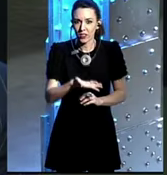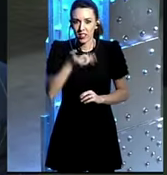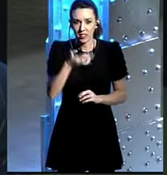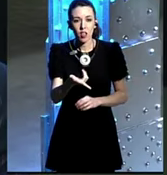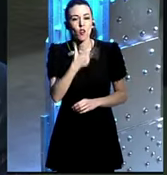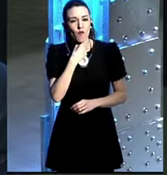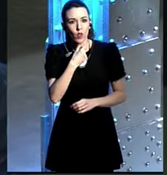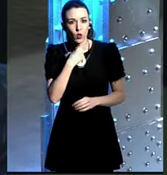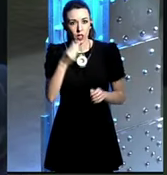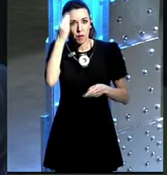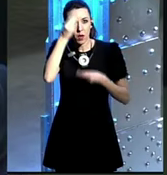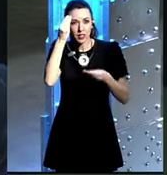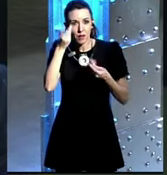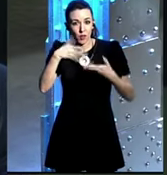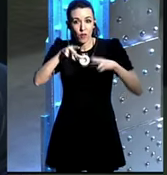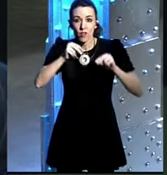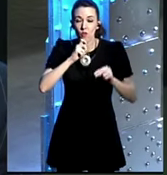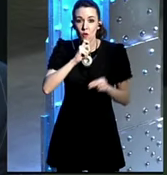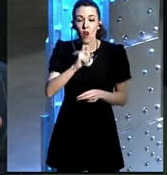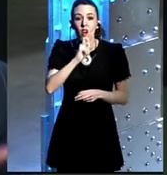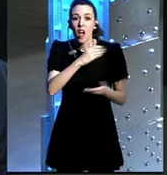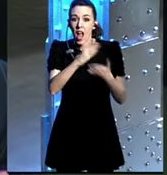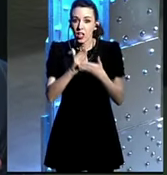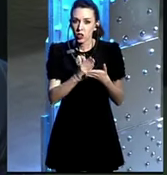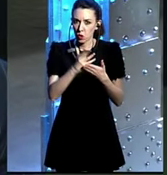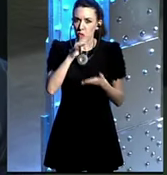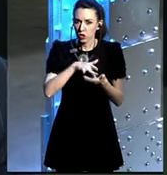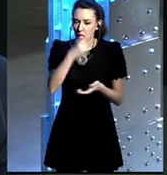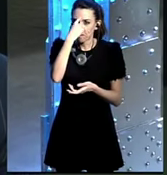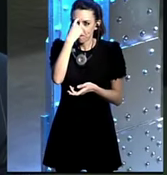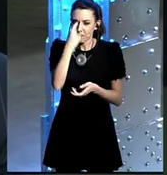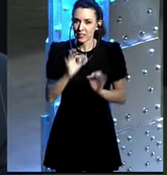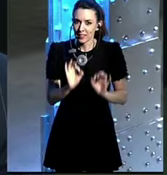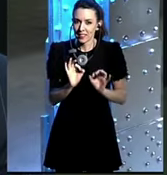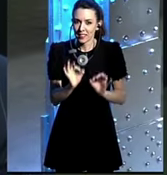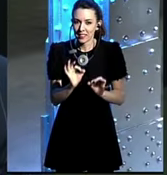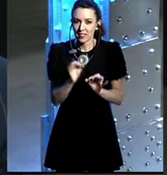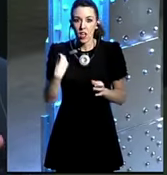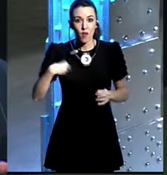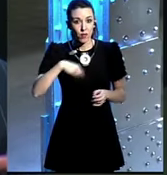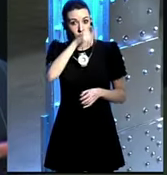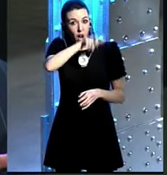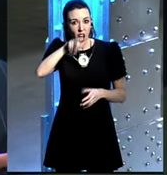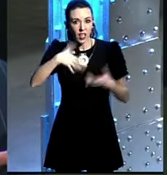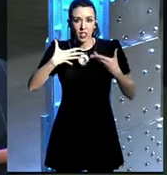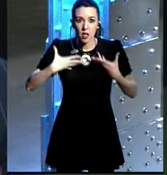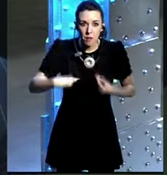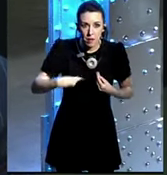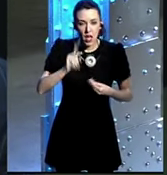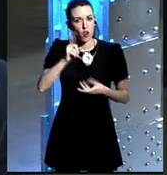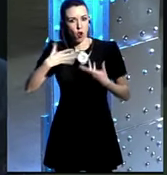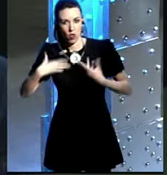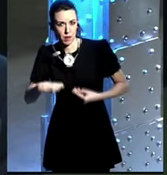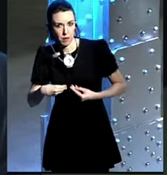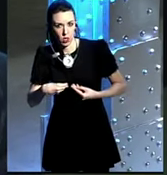Y me gustaría cerrar este pensamiento mencionando un estudio con el cual estoy bastante obsesionado, en el cual tenían gente deprimida y no deprimida.